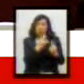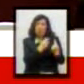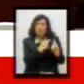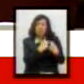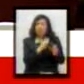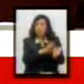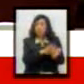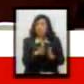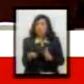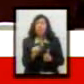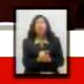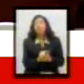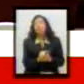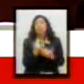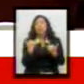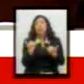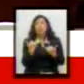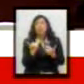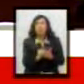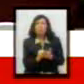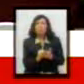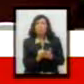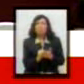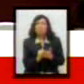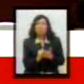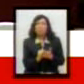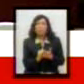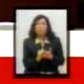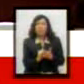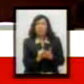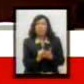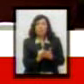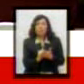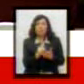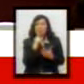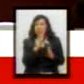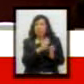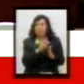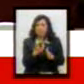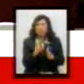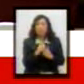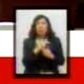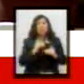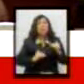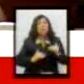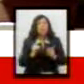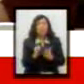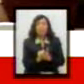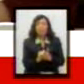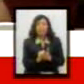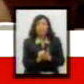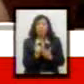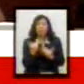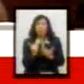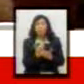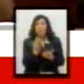eliminar justamente estos asuntos de de estos asuntos de discriminación desigualdad eh estos